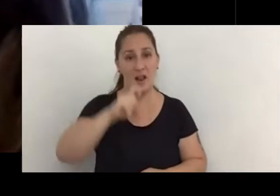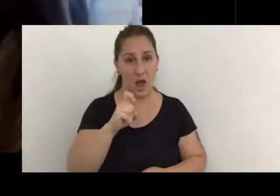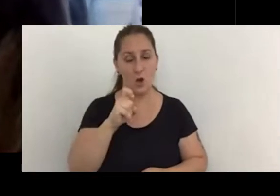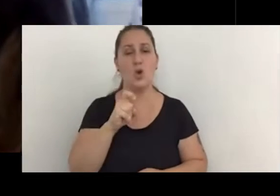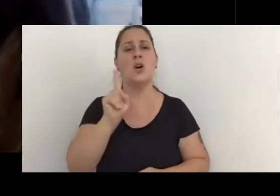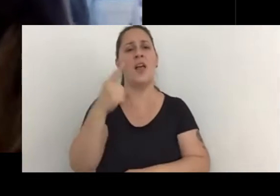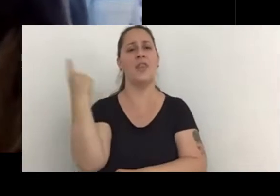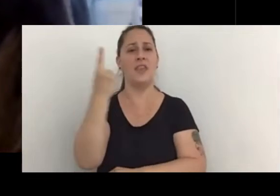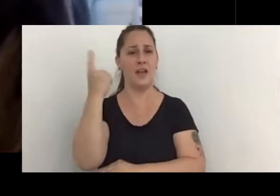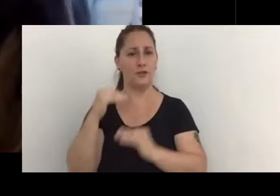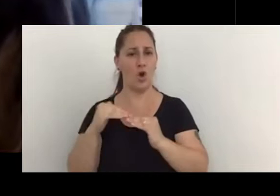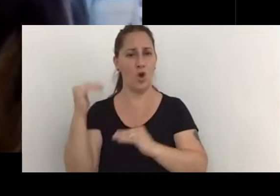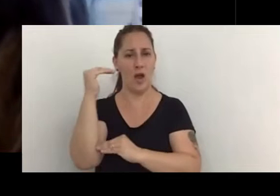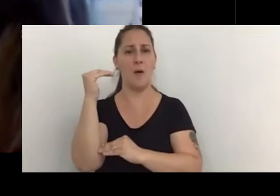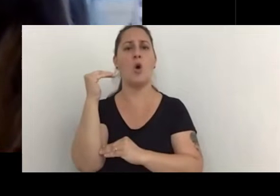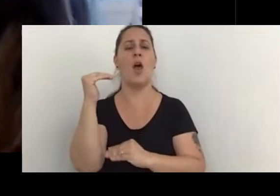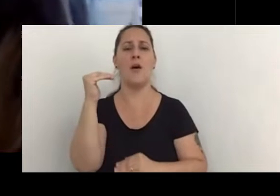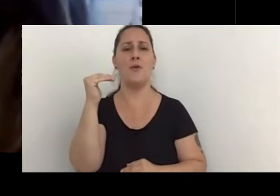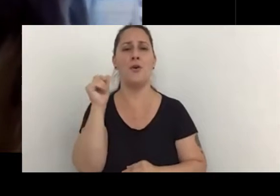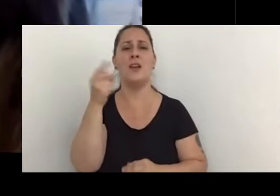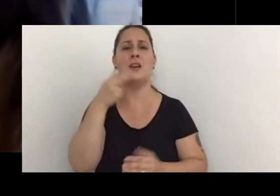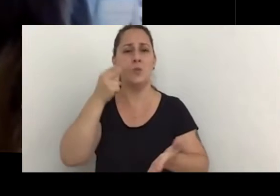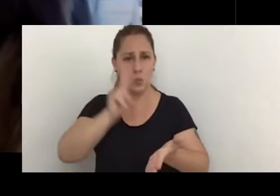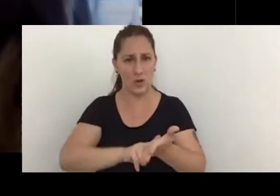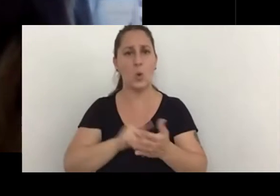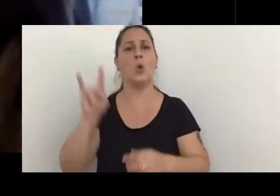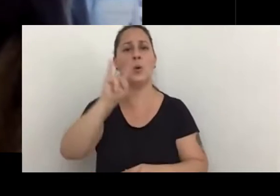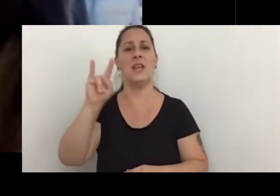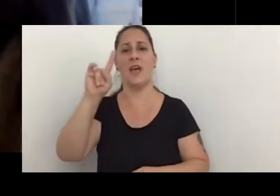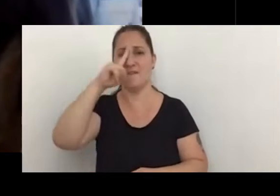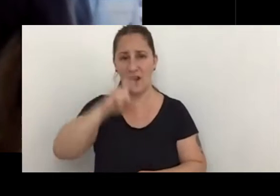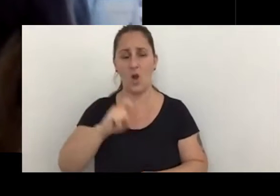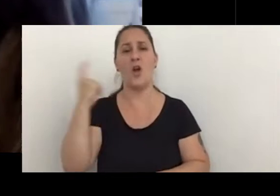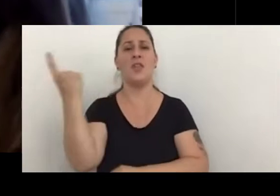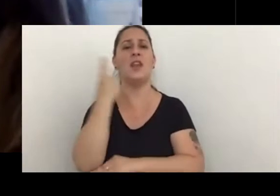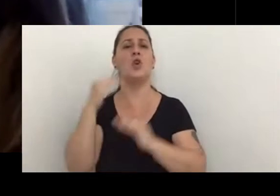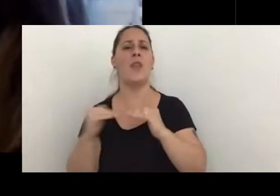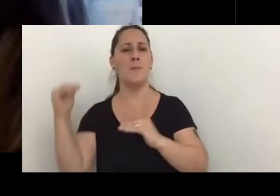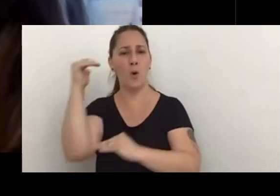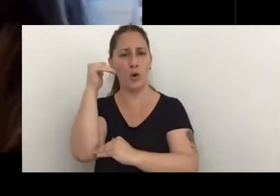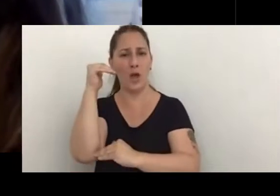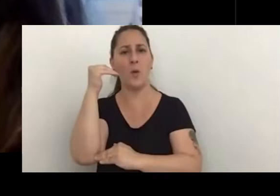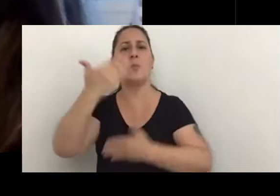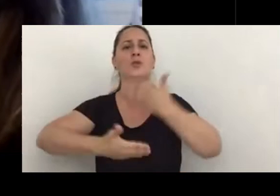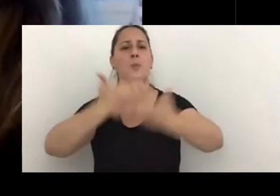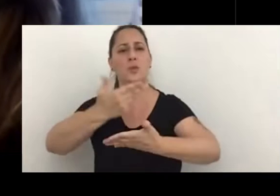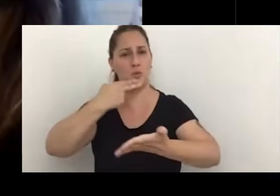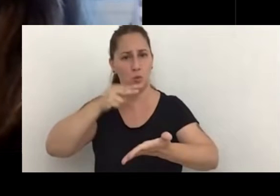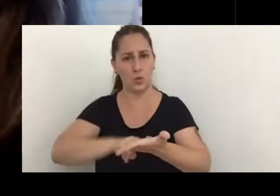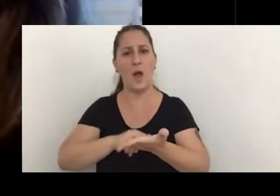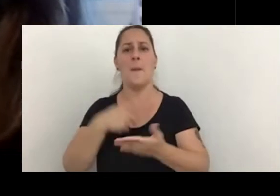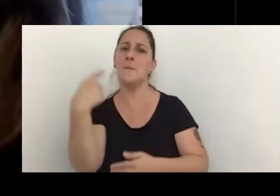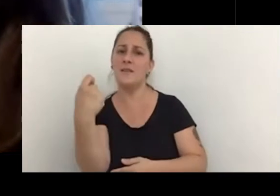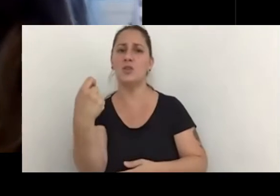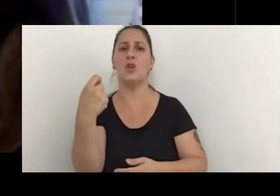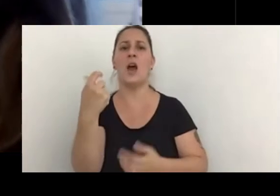directora del posgrado en impuestos también de la Universidad de Belgrano, directora de posgrado en procedimiento tributario, previsional y régimen